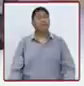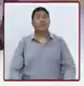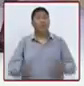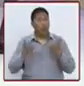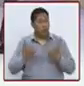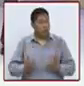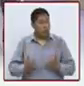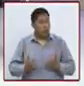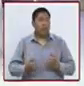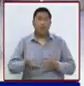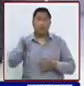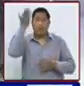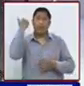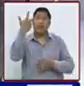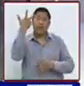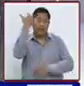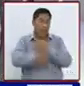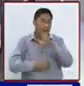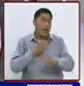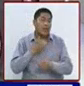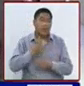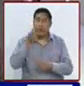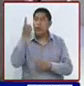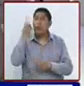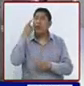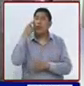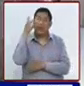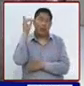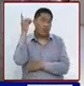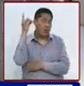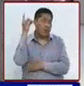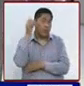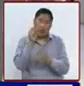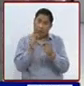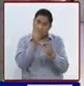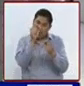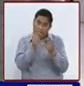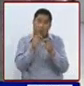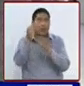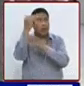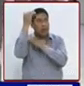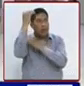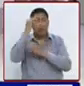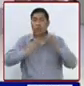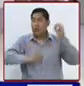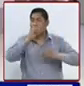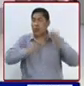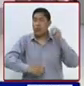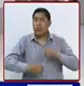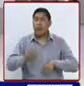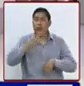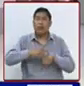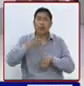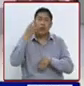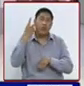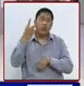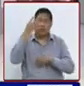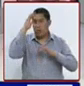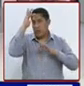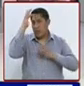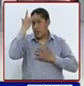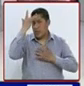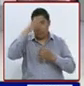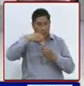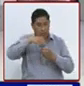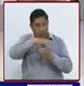Un día como hoy, pero de hace 3 años, se conocían en Bolivia, específicamente en Santa Cruz y en Oruro, los dos primeros casos de contagio